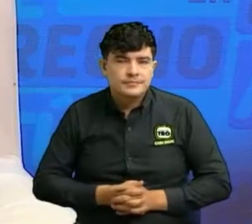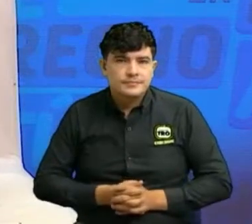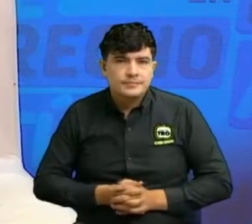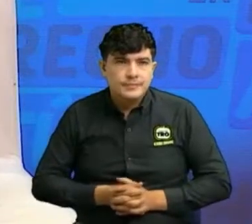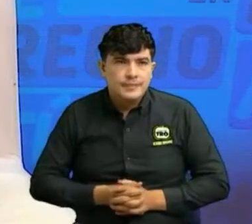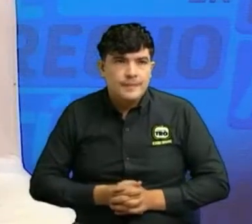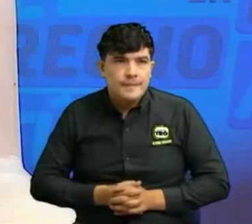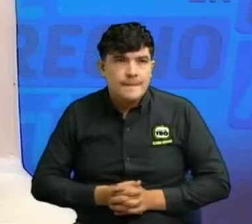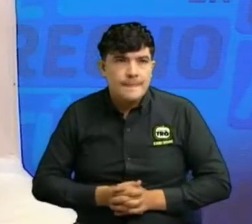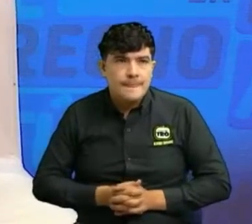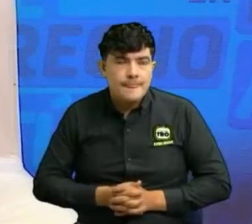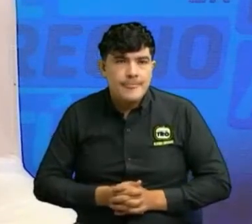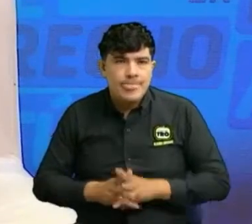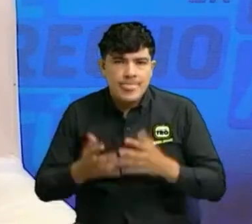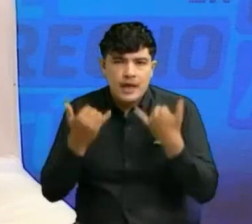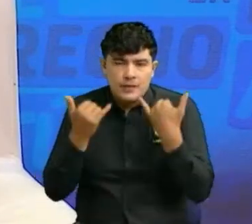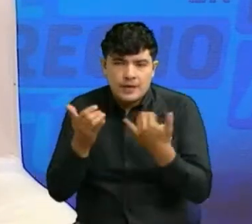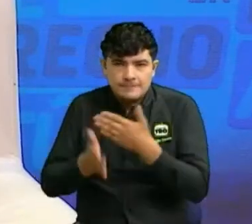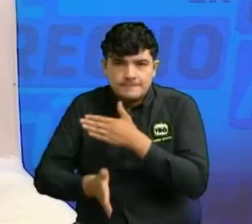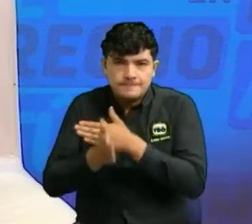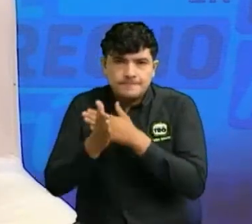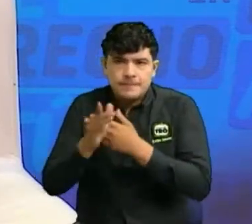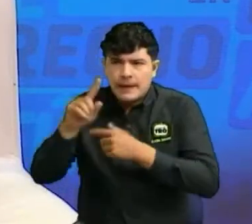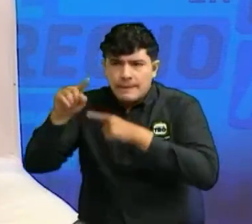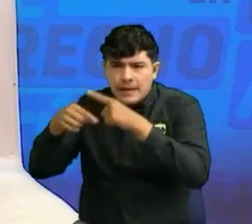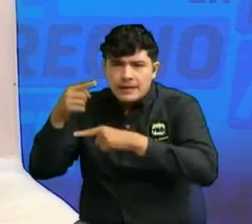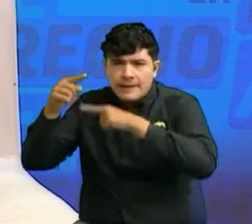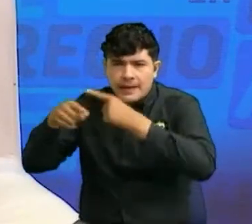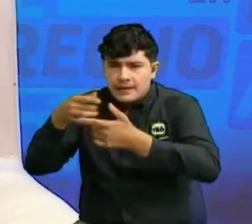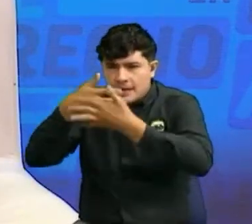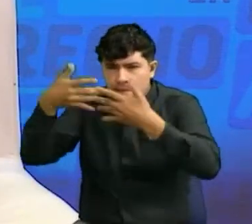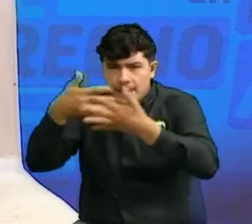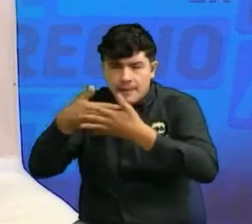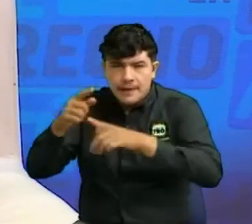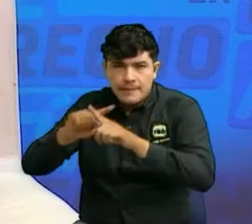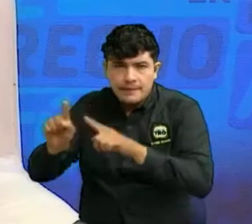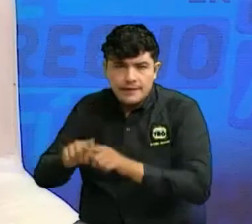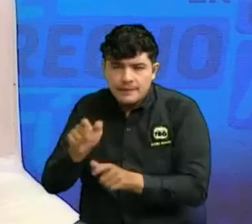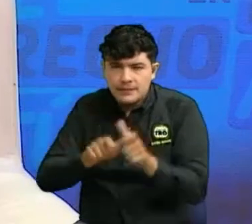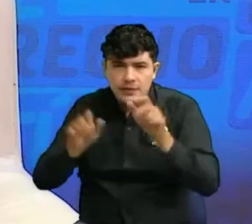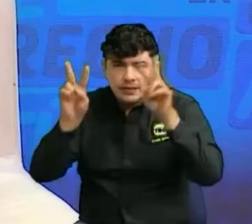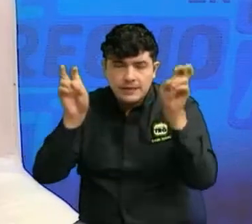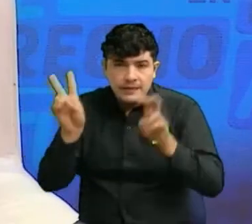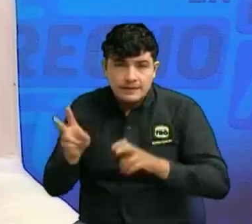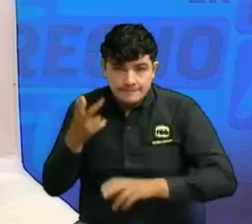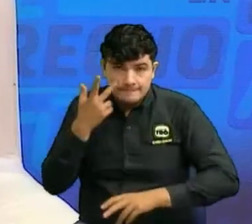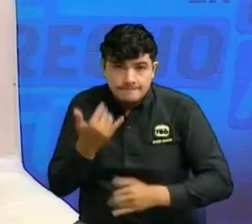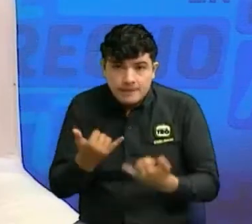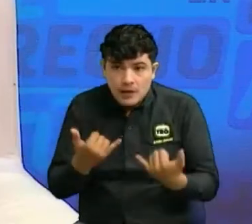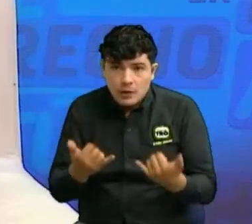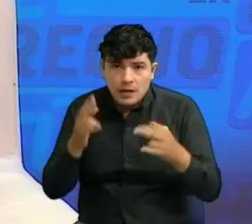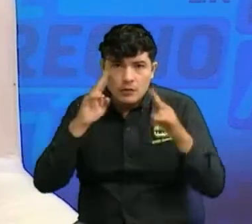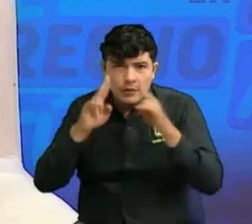esta pregunta, pero vamos a continuar con las preguntas que nos hacen nuestros televidentes, porque llegan a nosotros